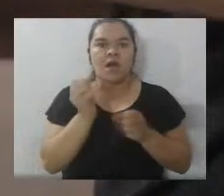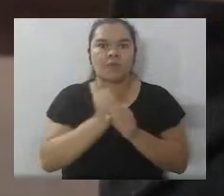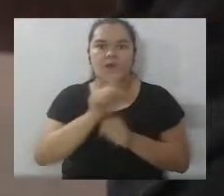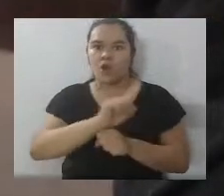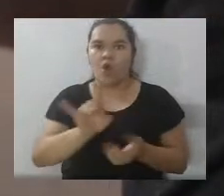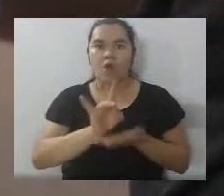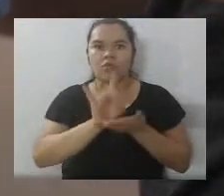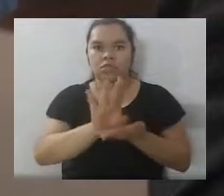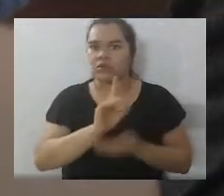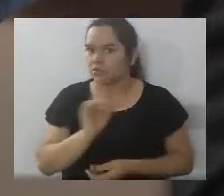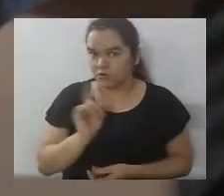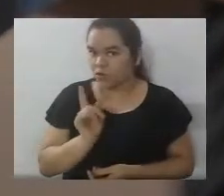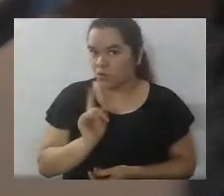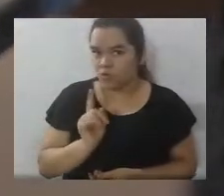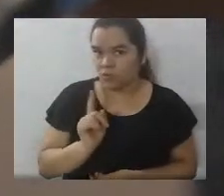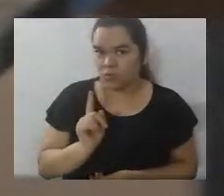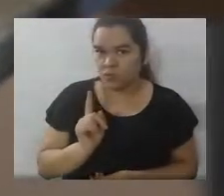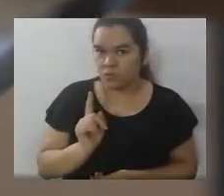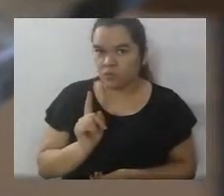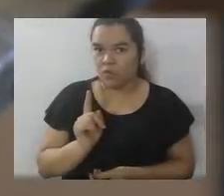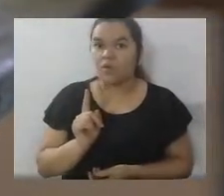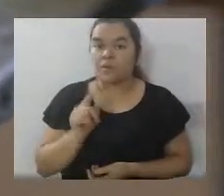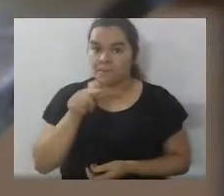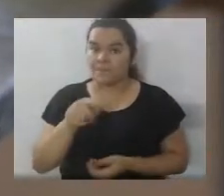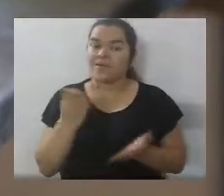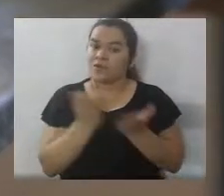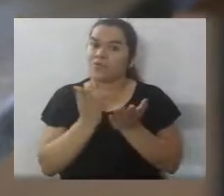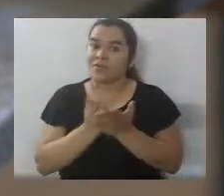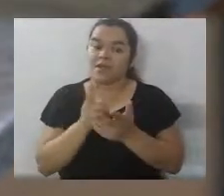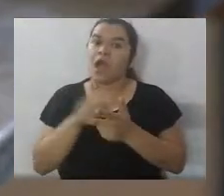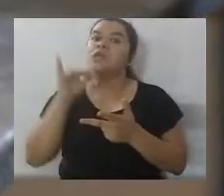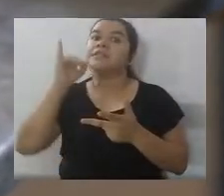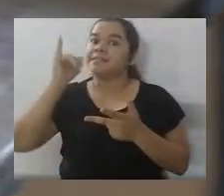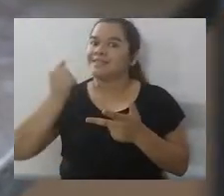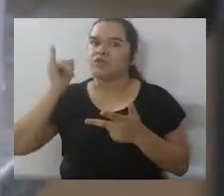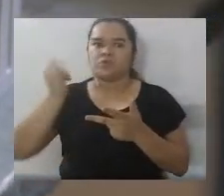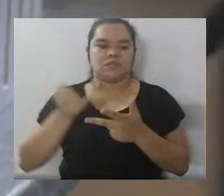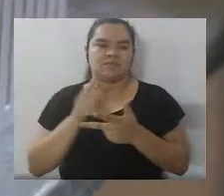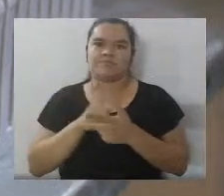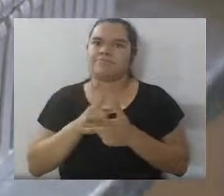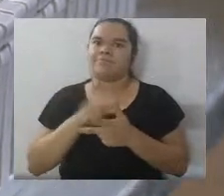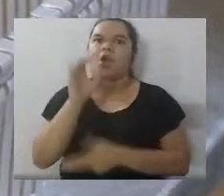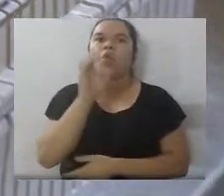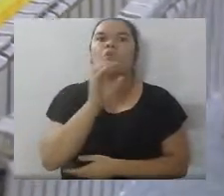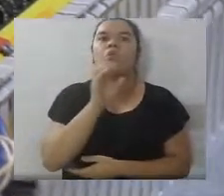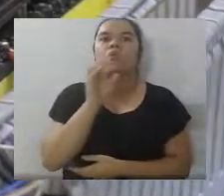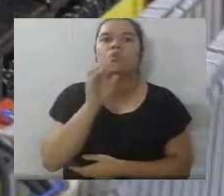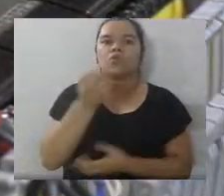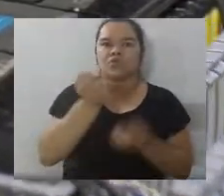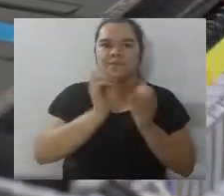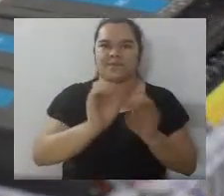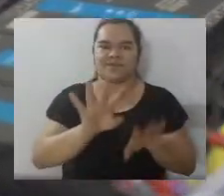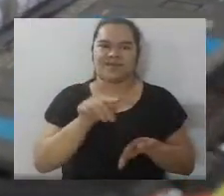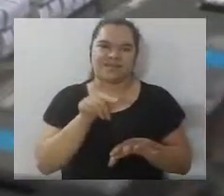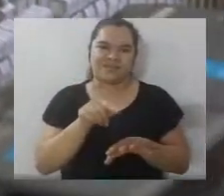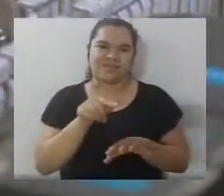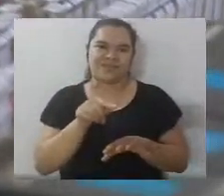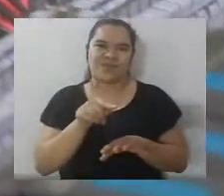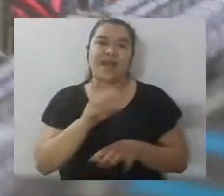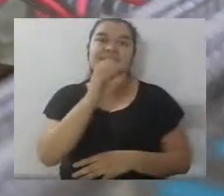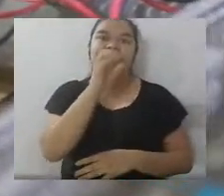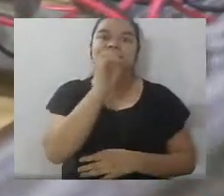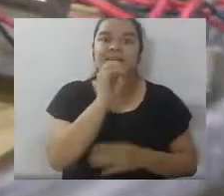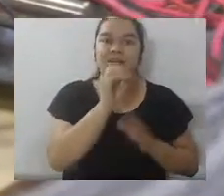Es decir, aquel que pretenda el día de mañana ser ingeniero tiene que comenzar por el principio.